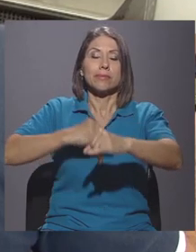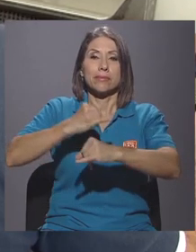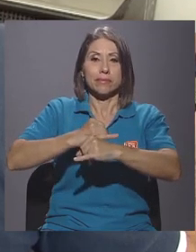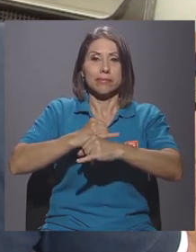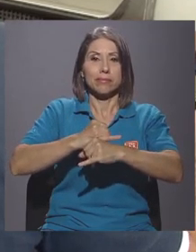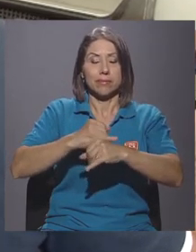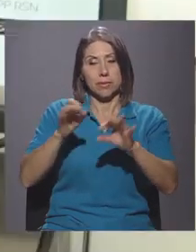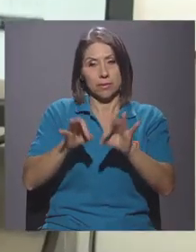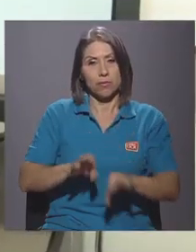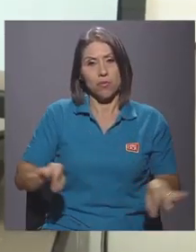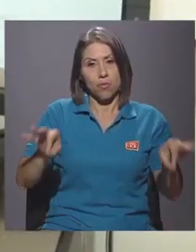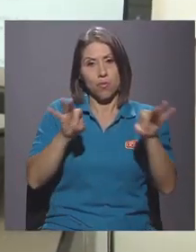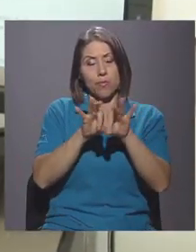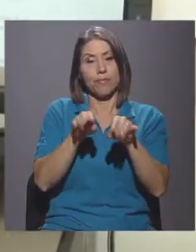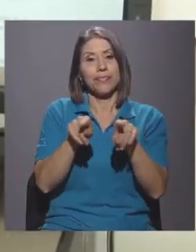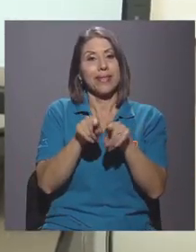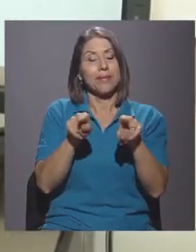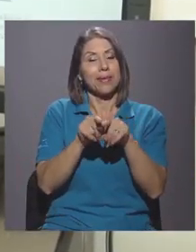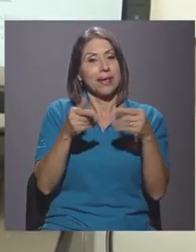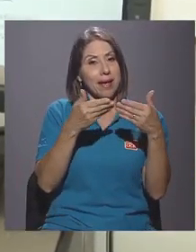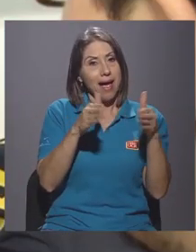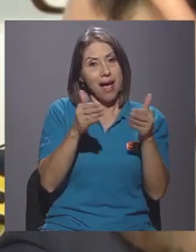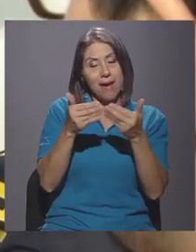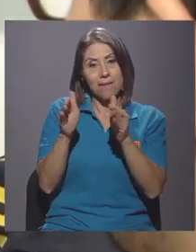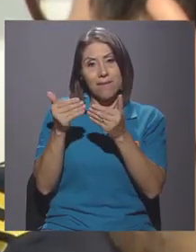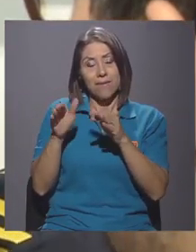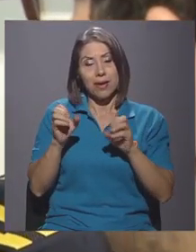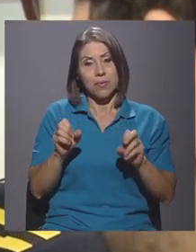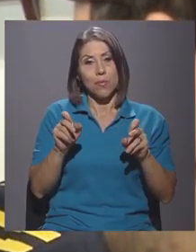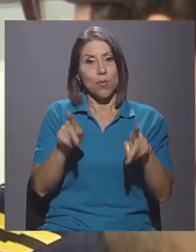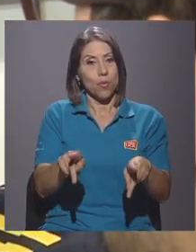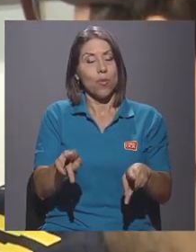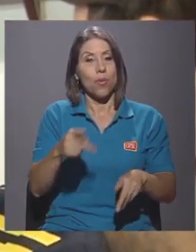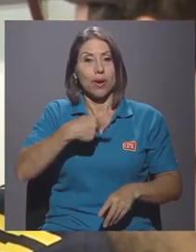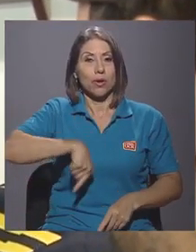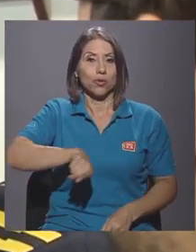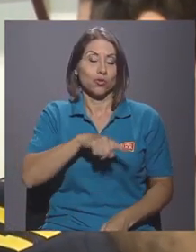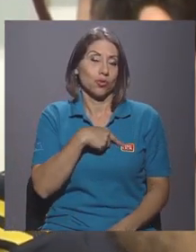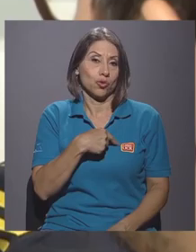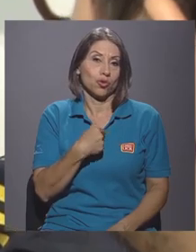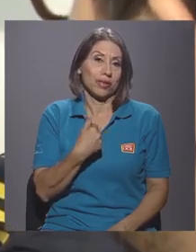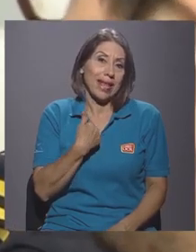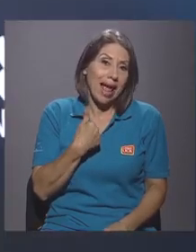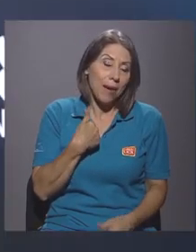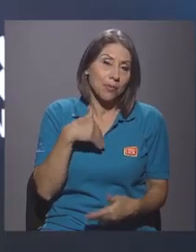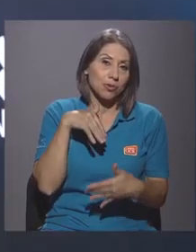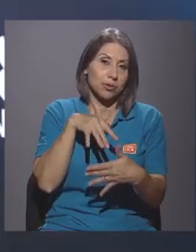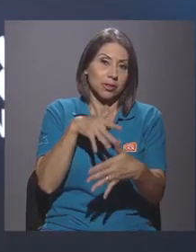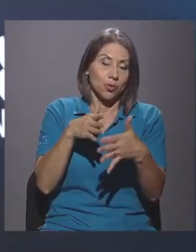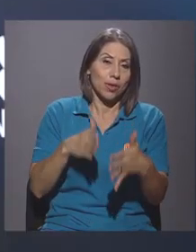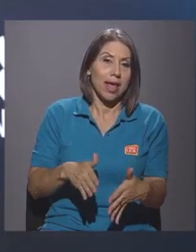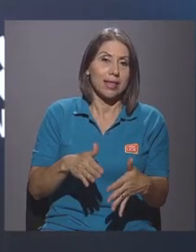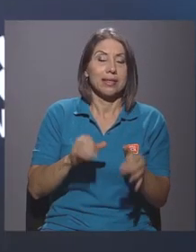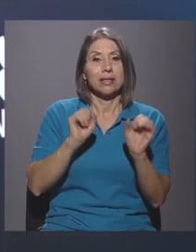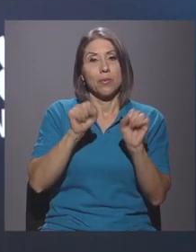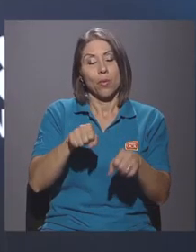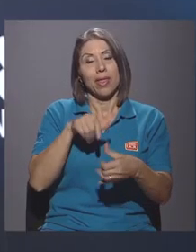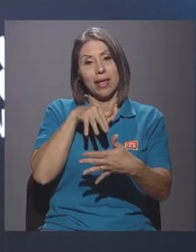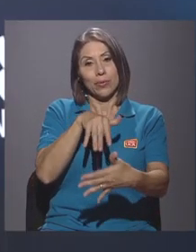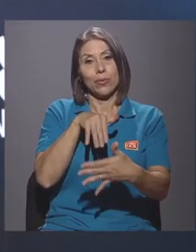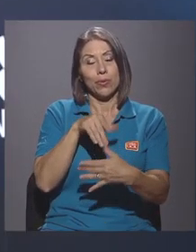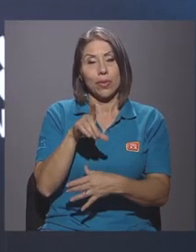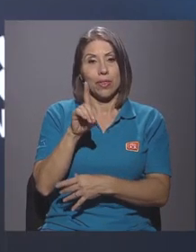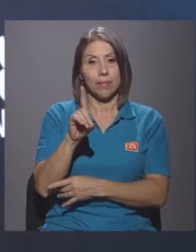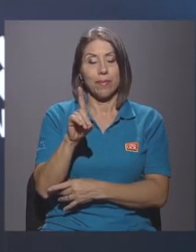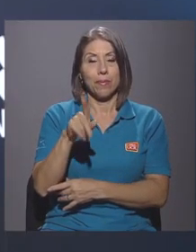universidad, y abrir puertas también eventualmente a que podamos tener estudiantes que puedan realizar doctorados u